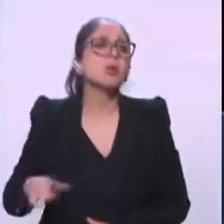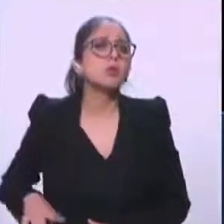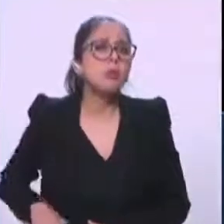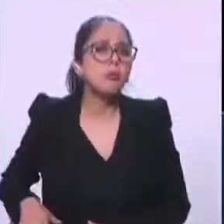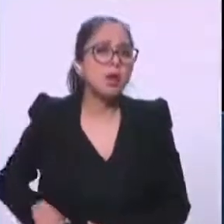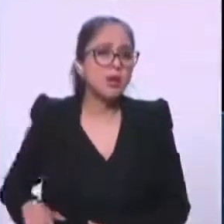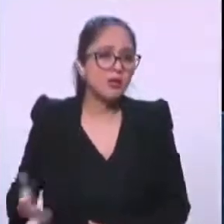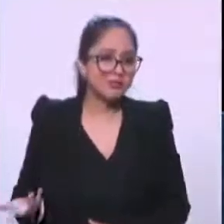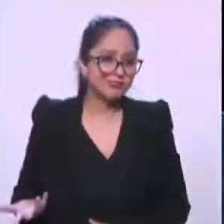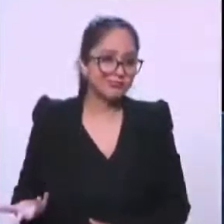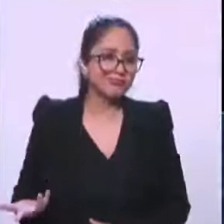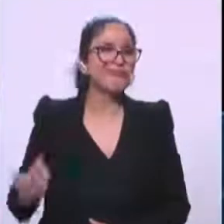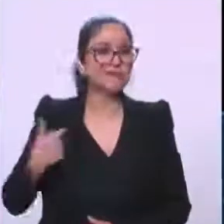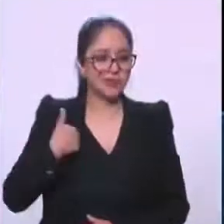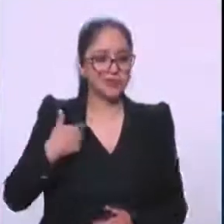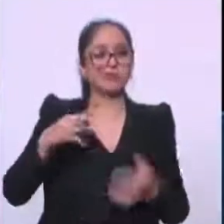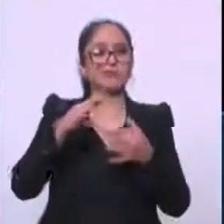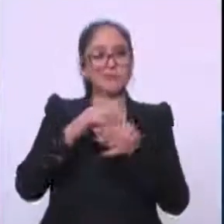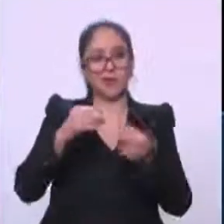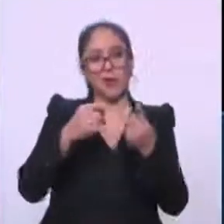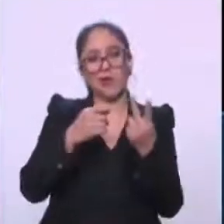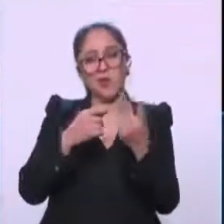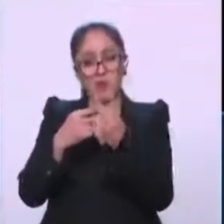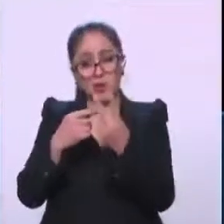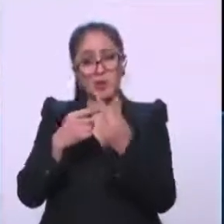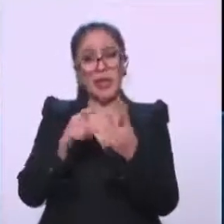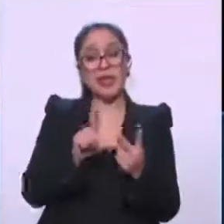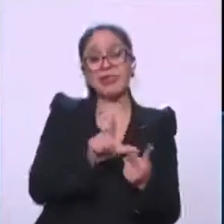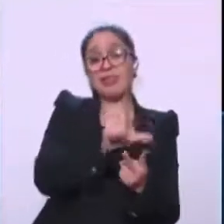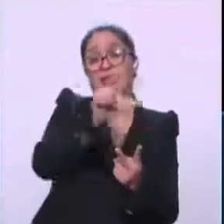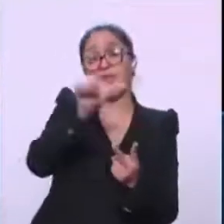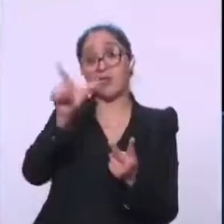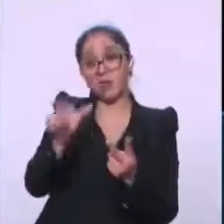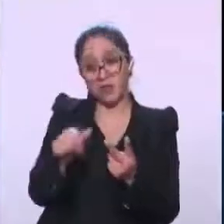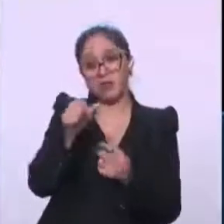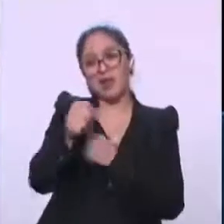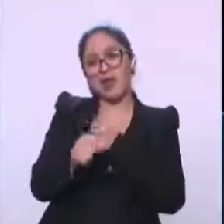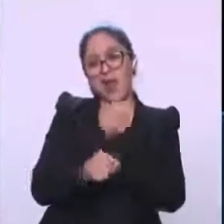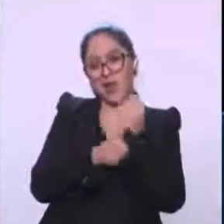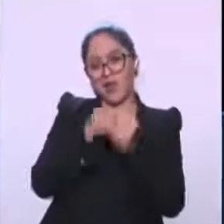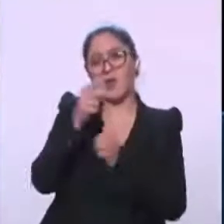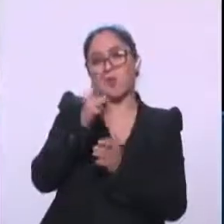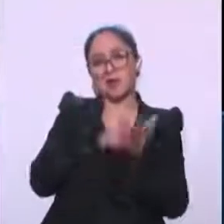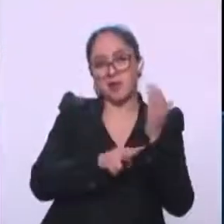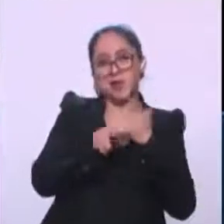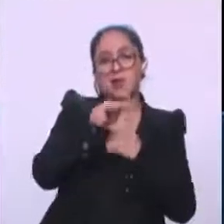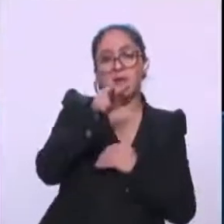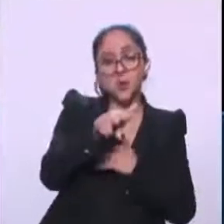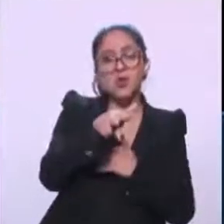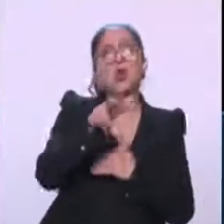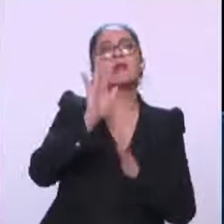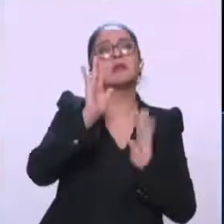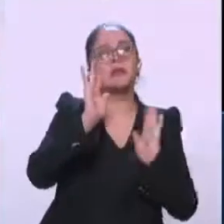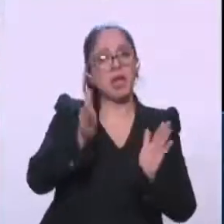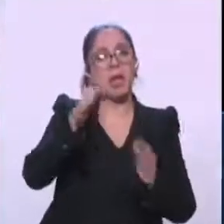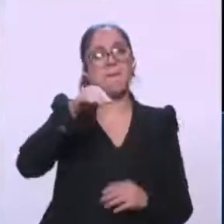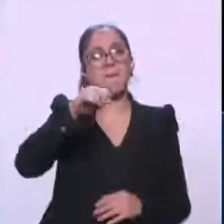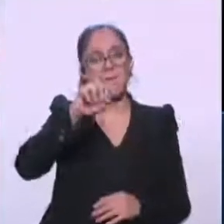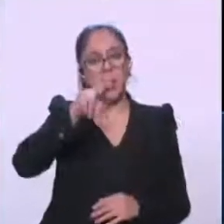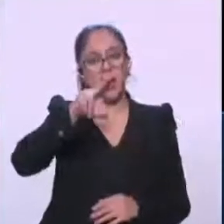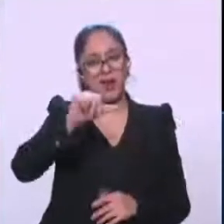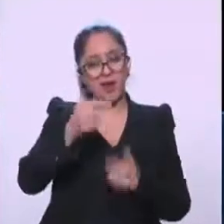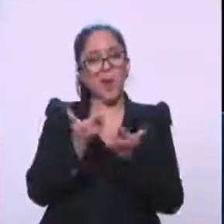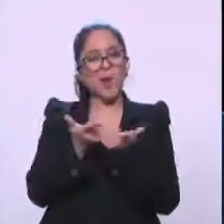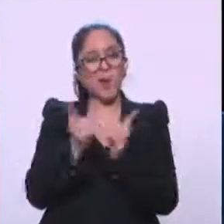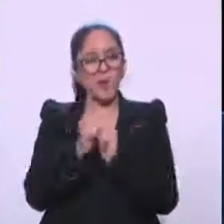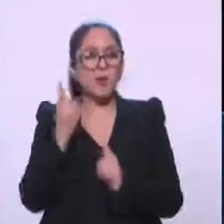2 elecciones después del 18, donde se supone que Morena arrasó. Pero estados en los que no había habido